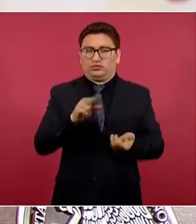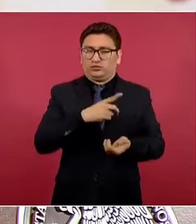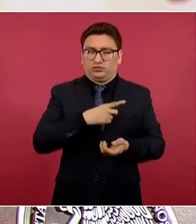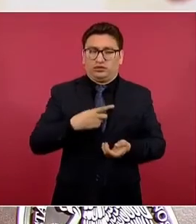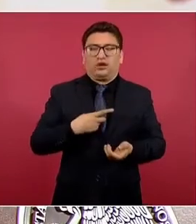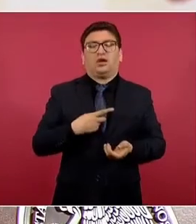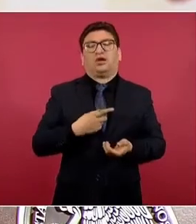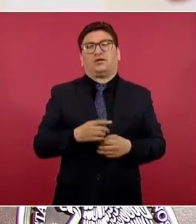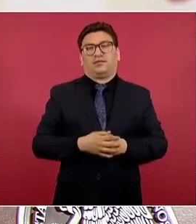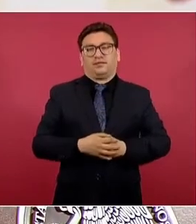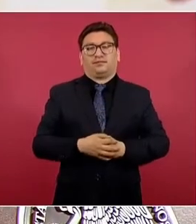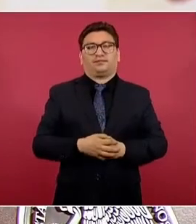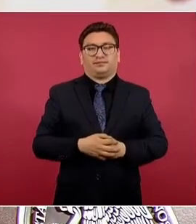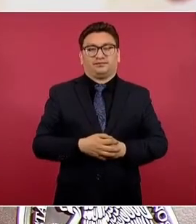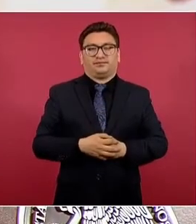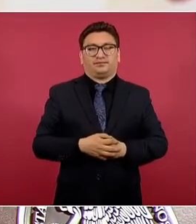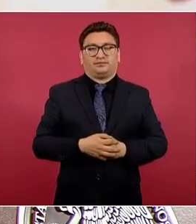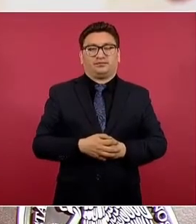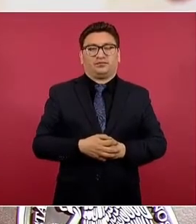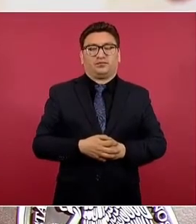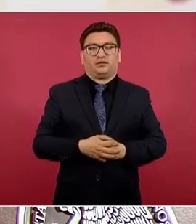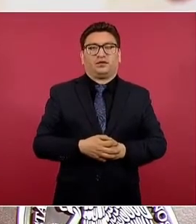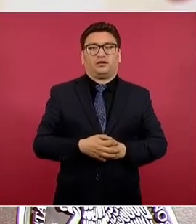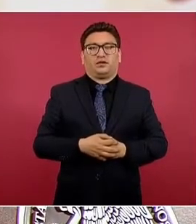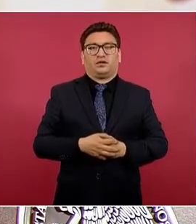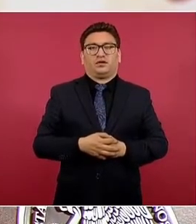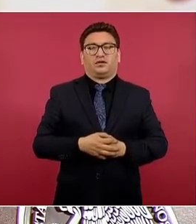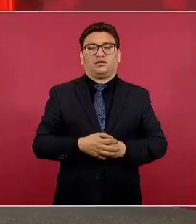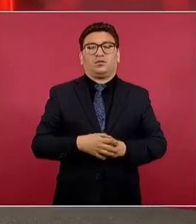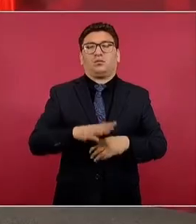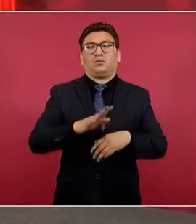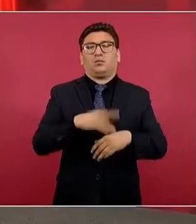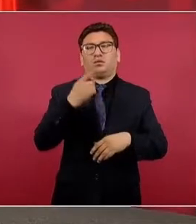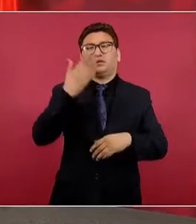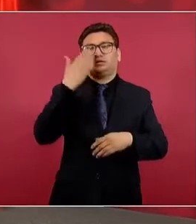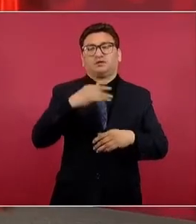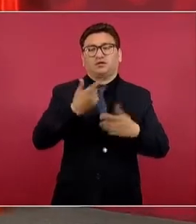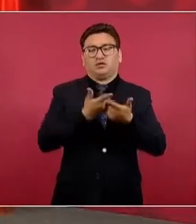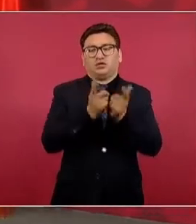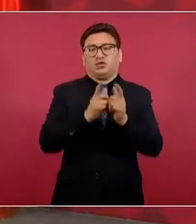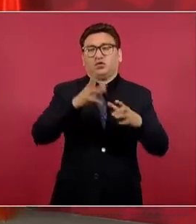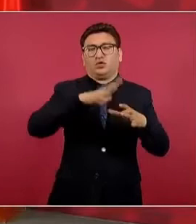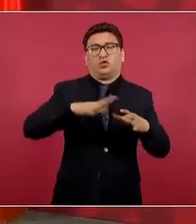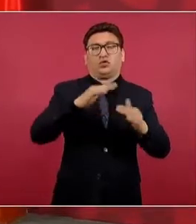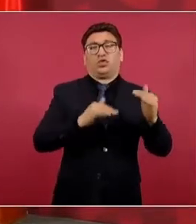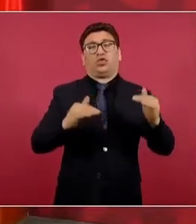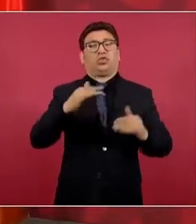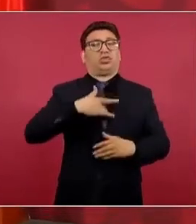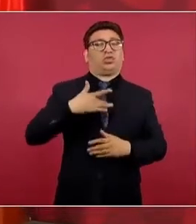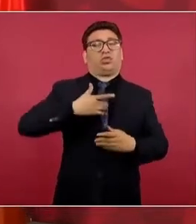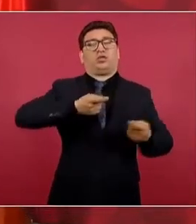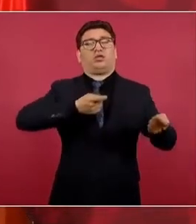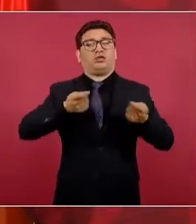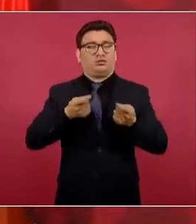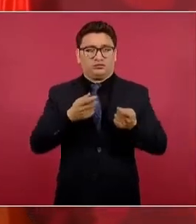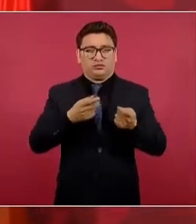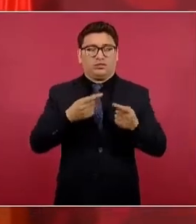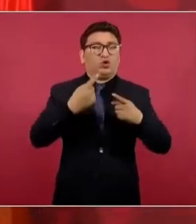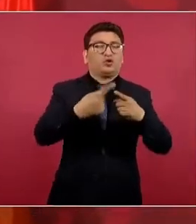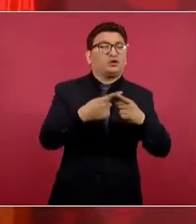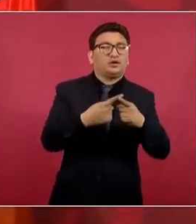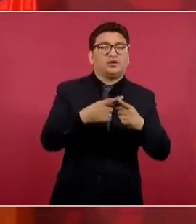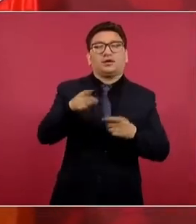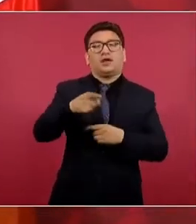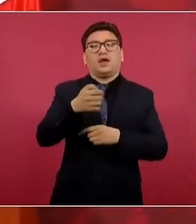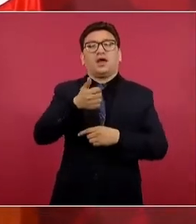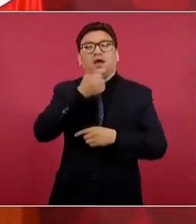y dominadas por la oligarquía va a depender de los alumnos